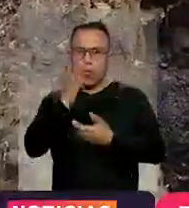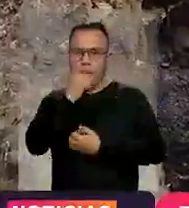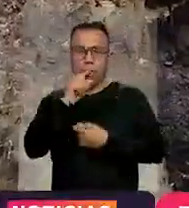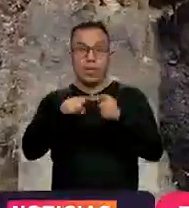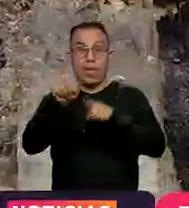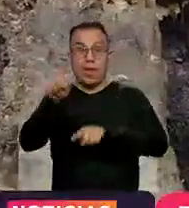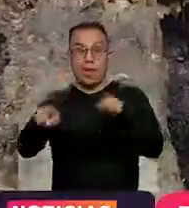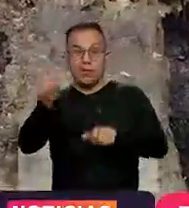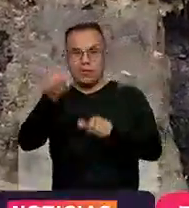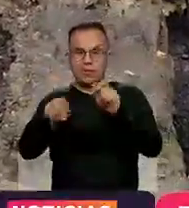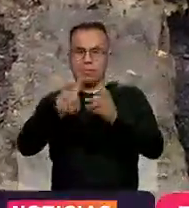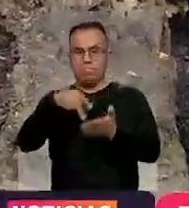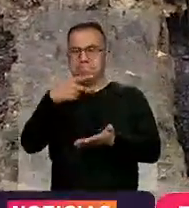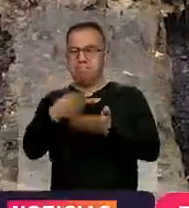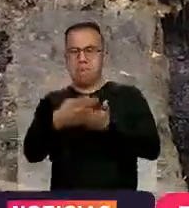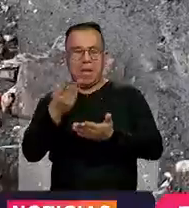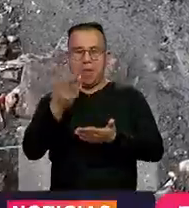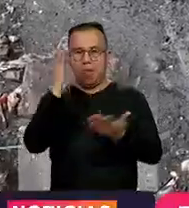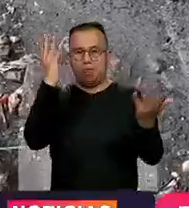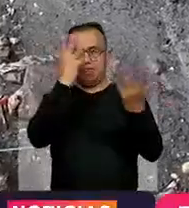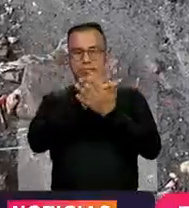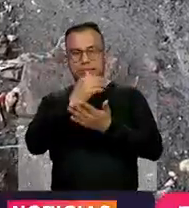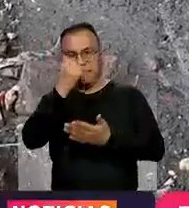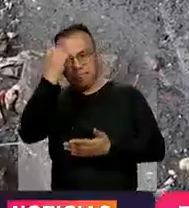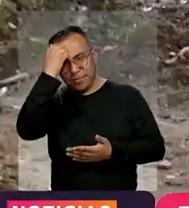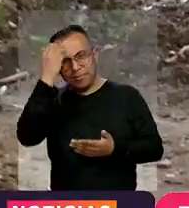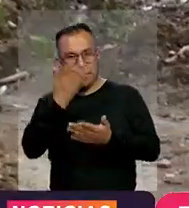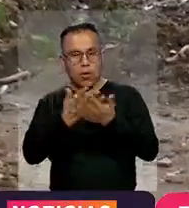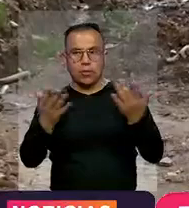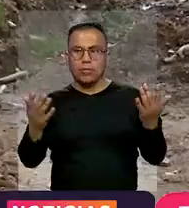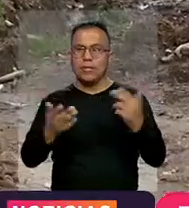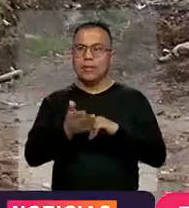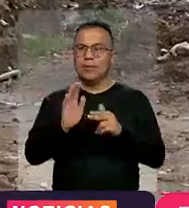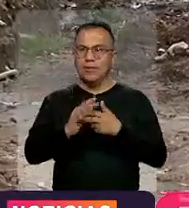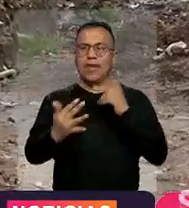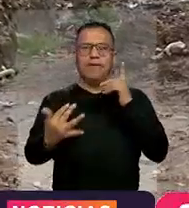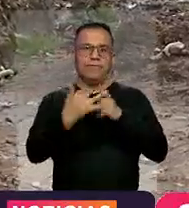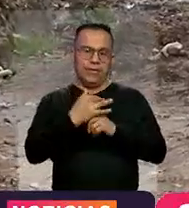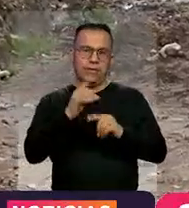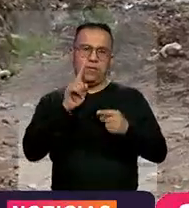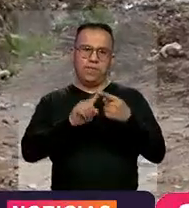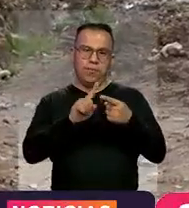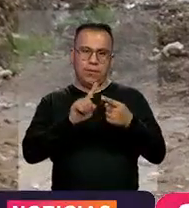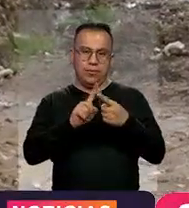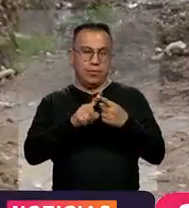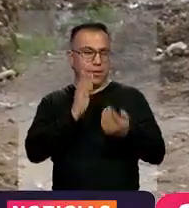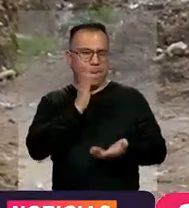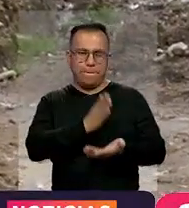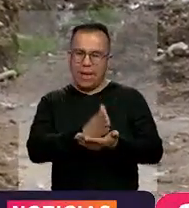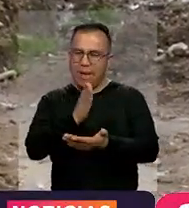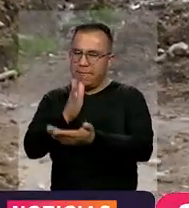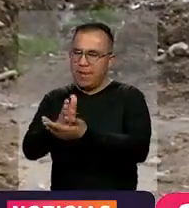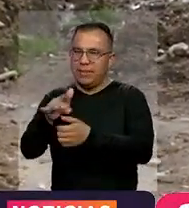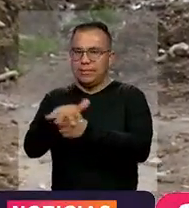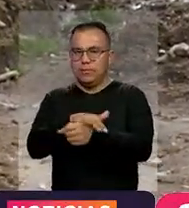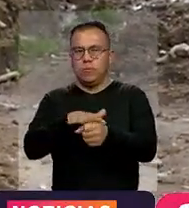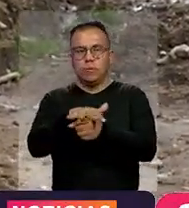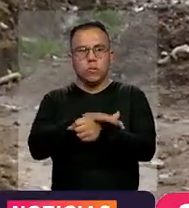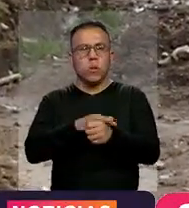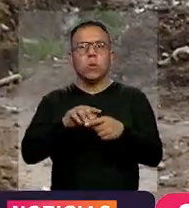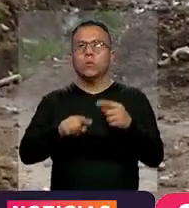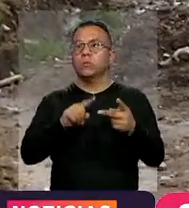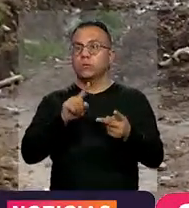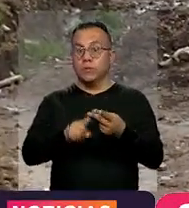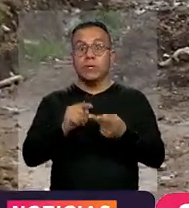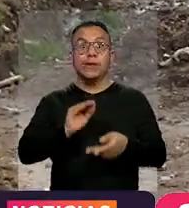algunas personas se han accidentado al ingresar a sus viviendas. Pues hemos visto afectados uno por los accidentes que han pasado, pues